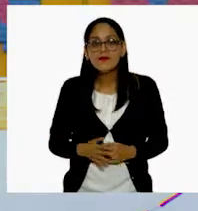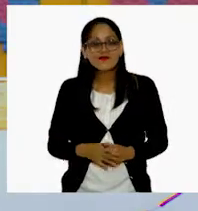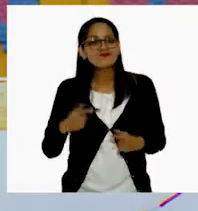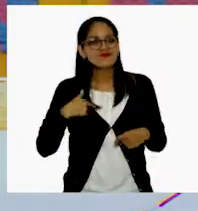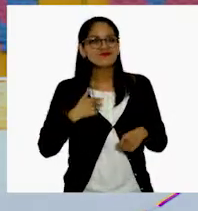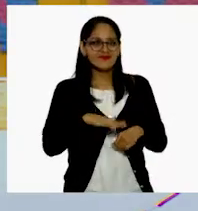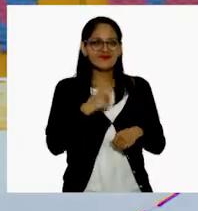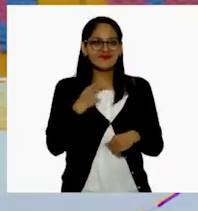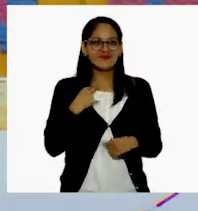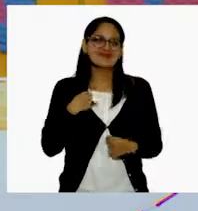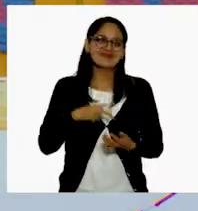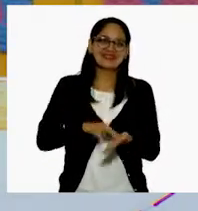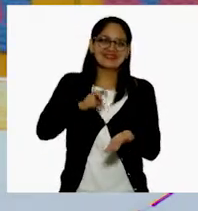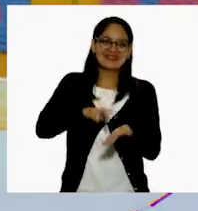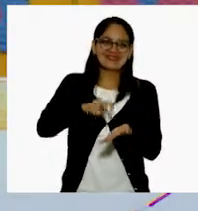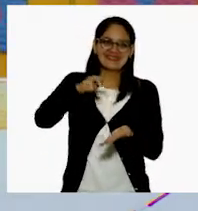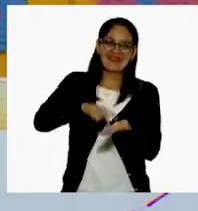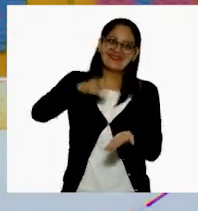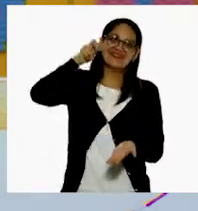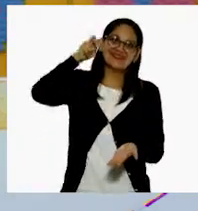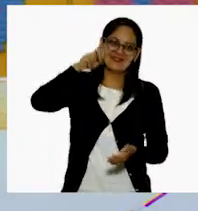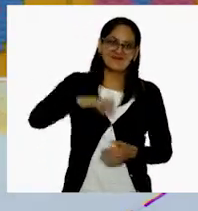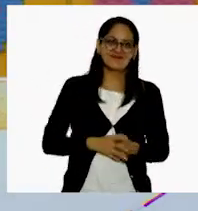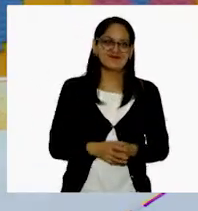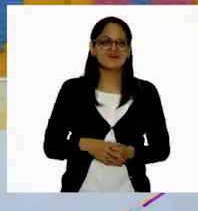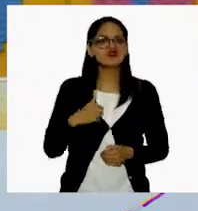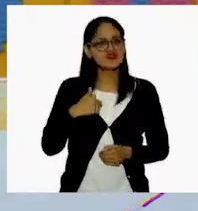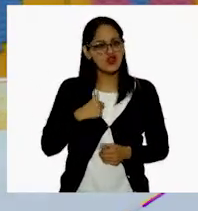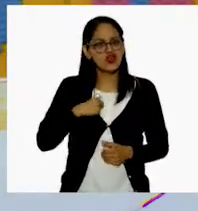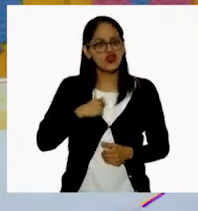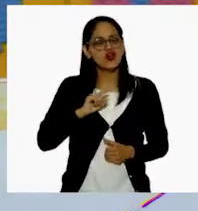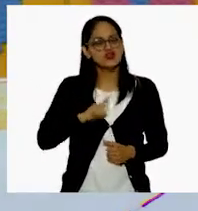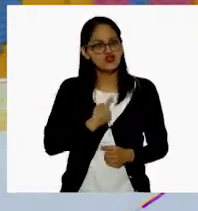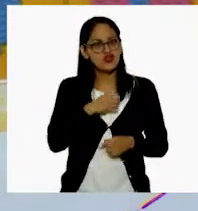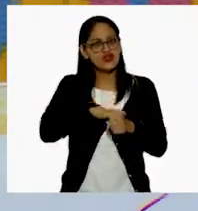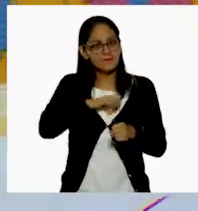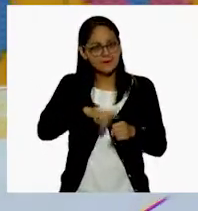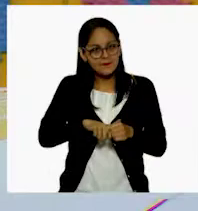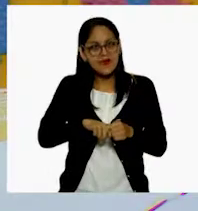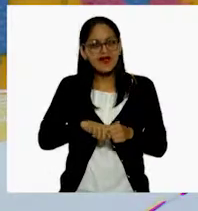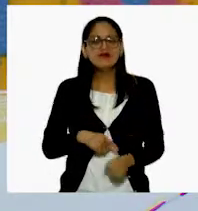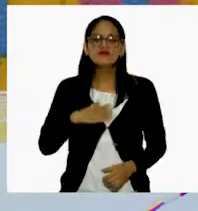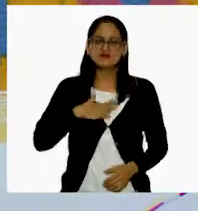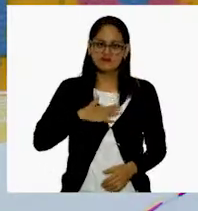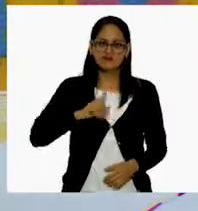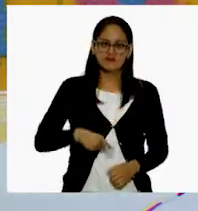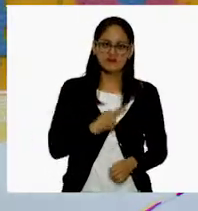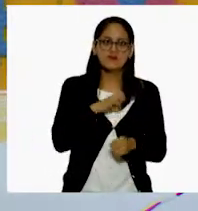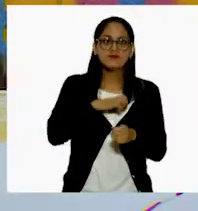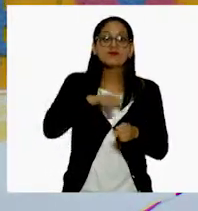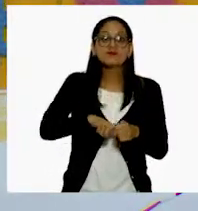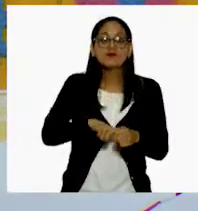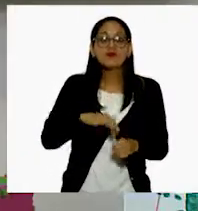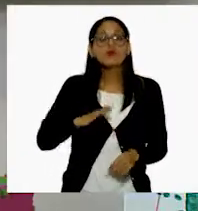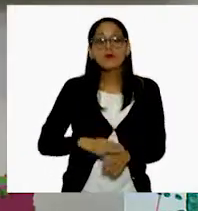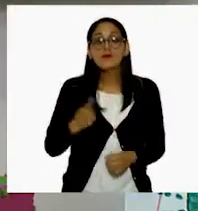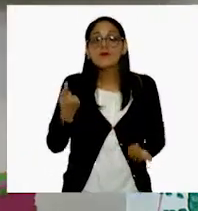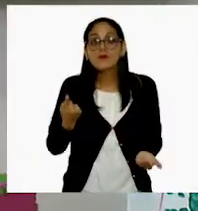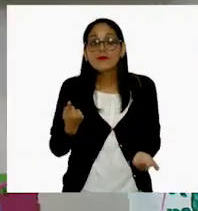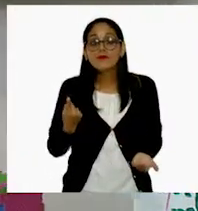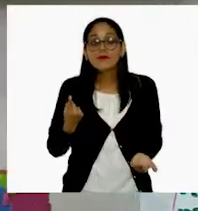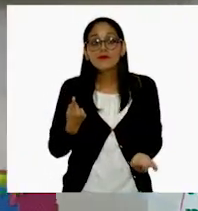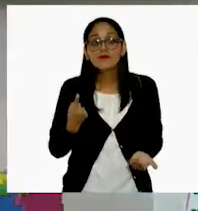Porque sé brincar muy alto. Yo soy especial, yo soy especial.